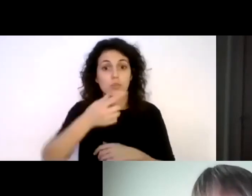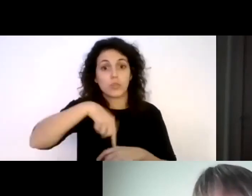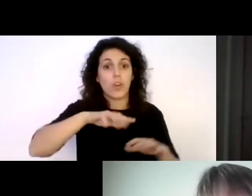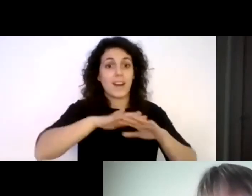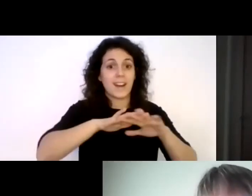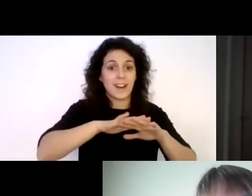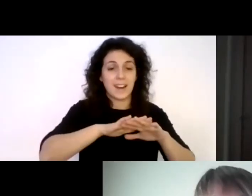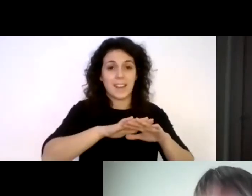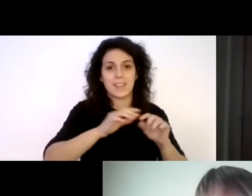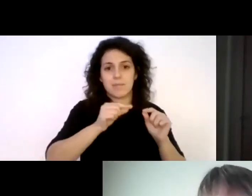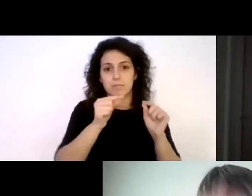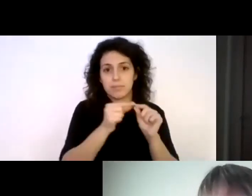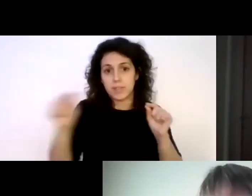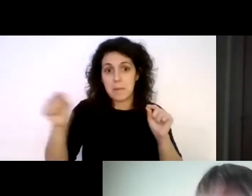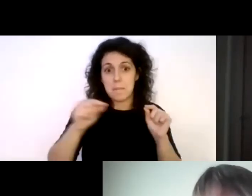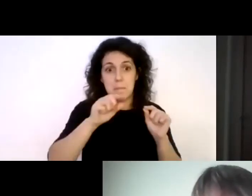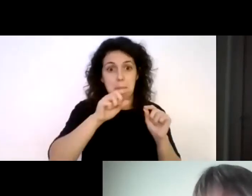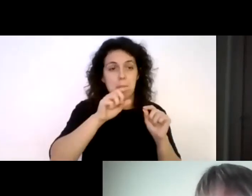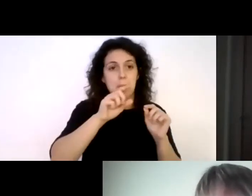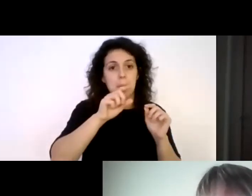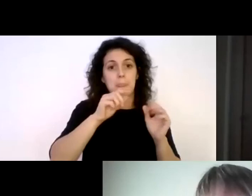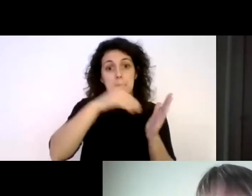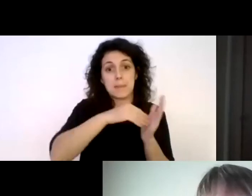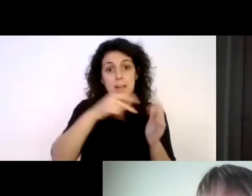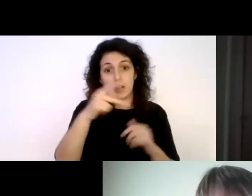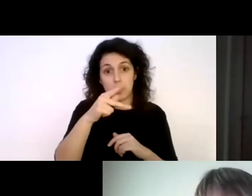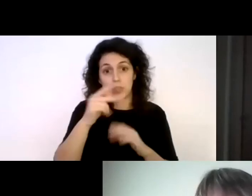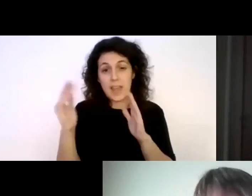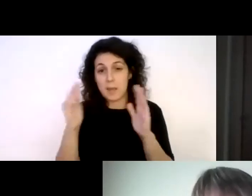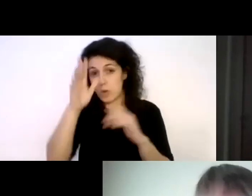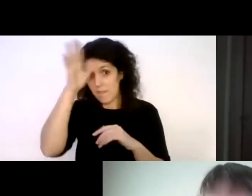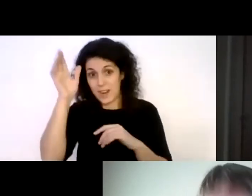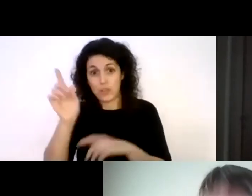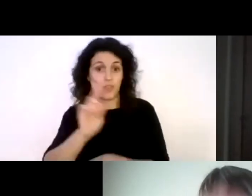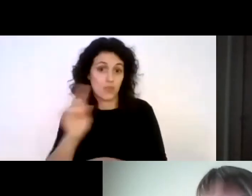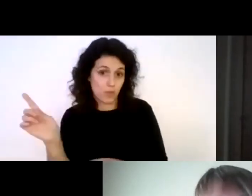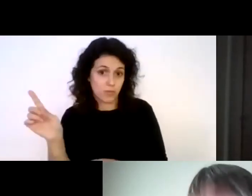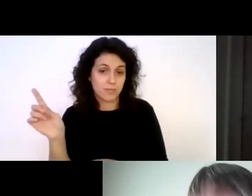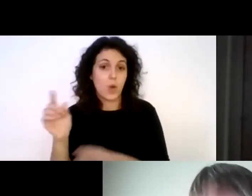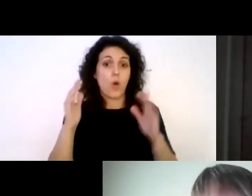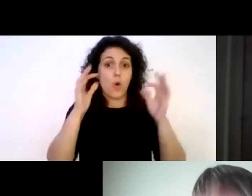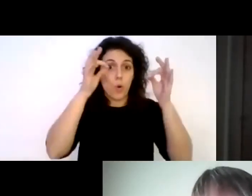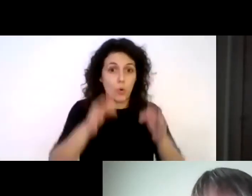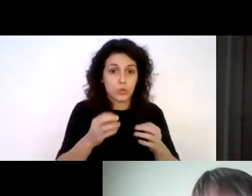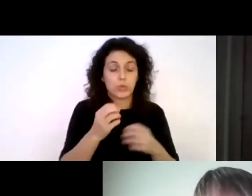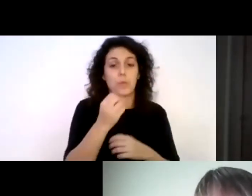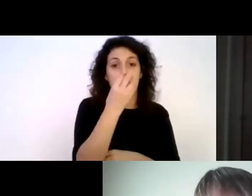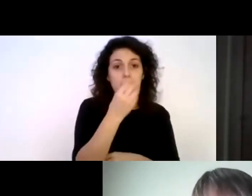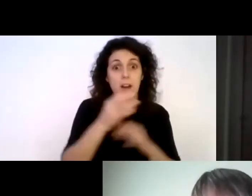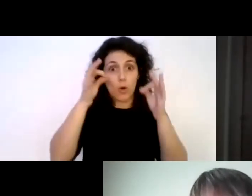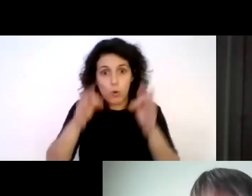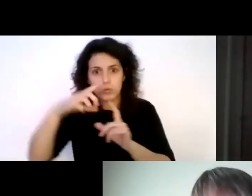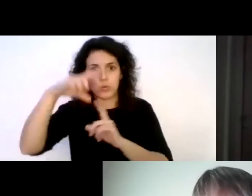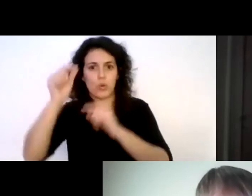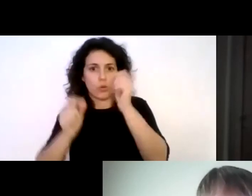de 1000 kilómetros, que la época ideal no es verano para hacerla, es justo en primavera, es justo en otoño. Por lo tanto,